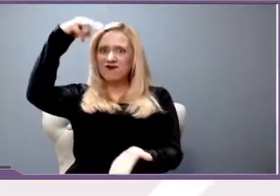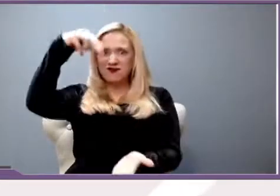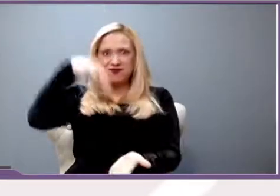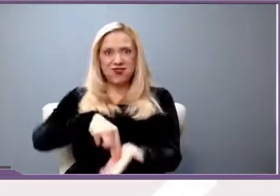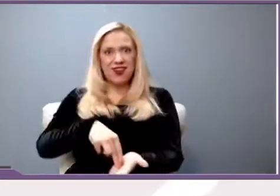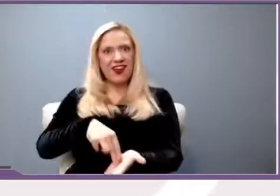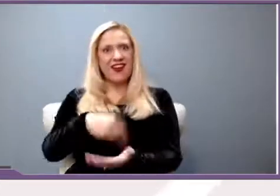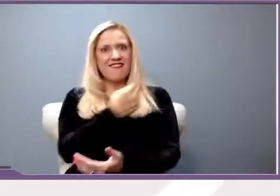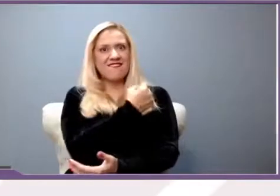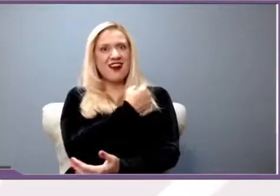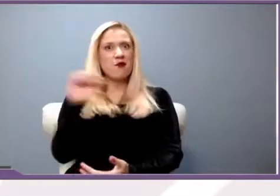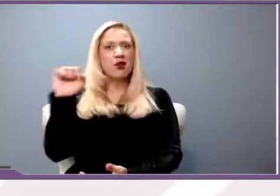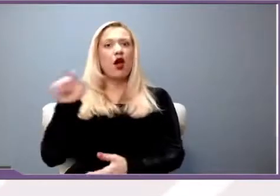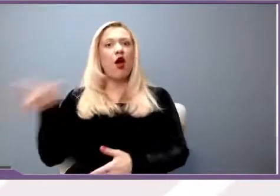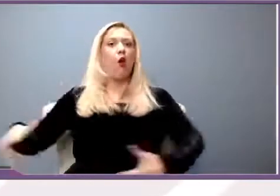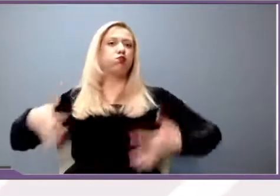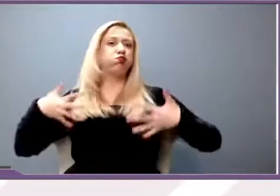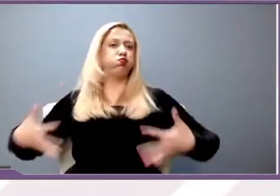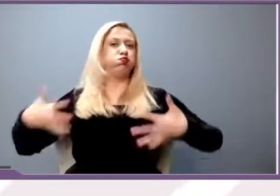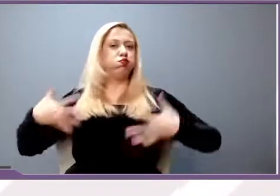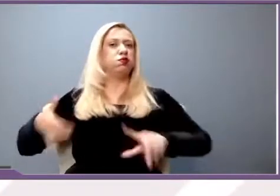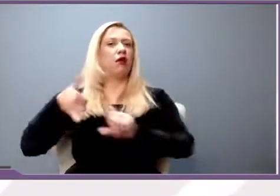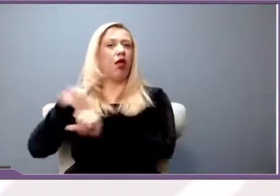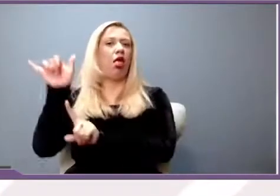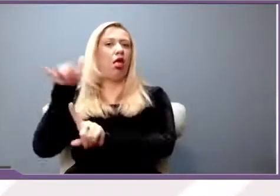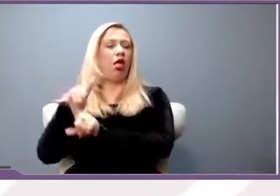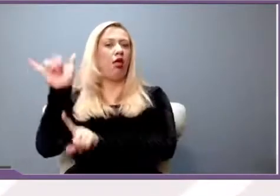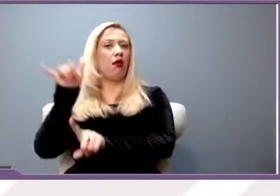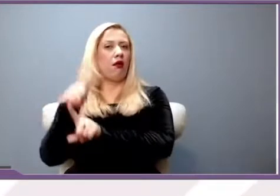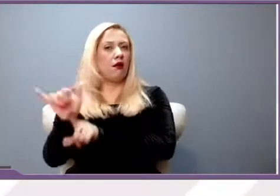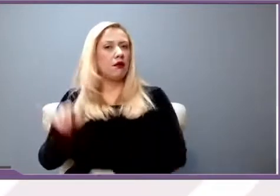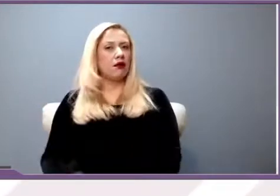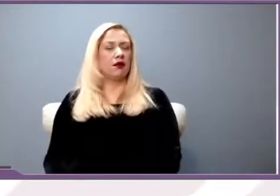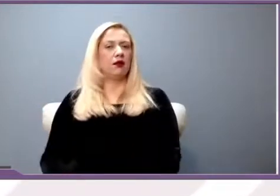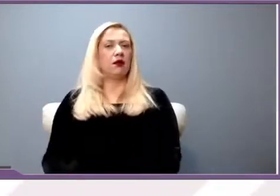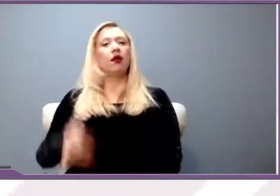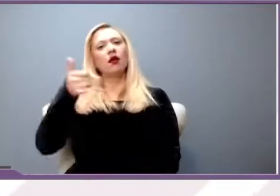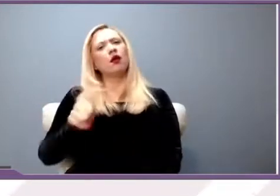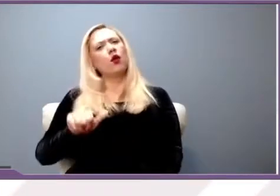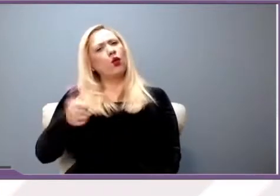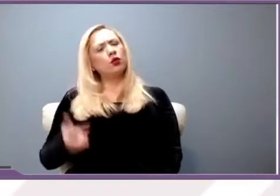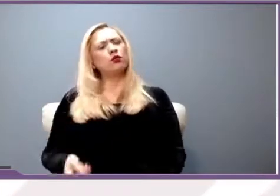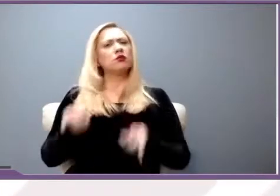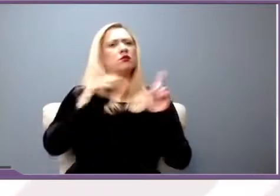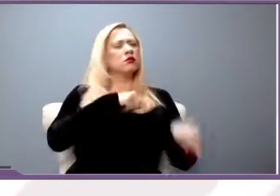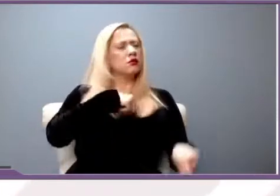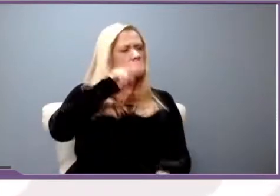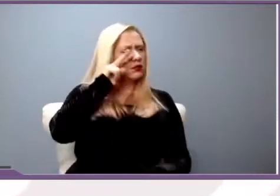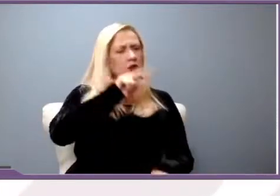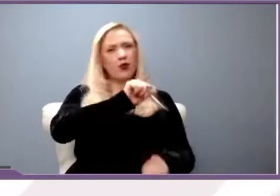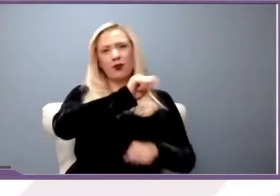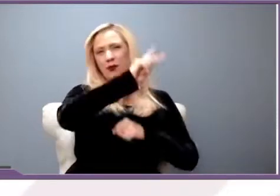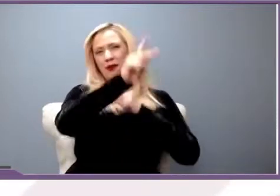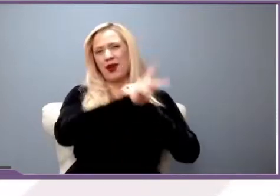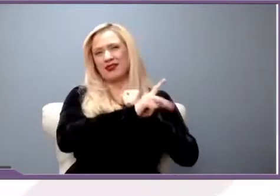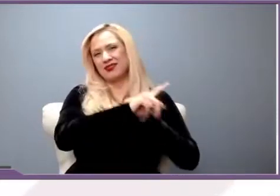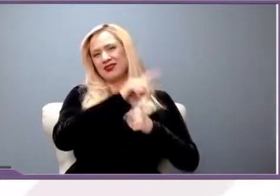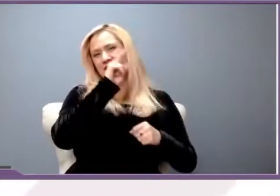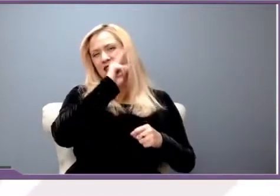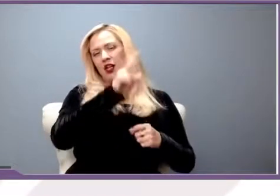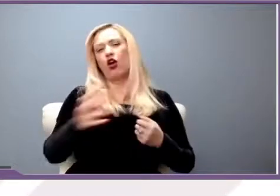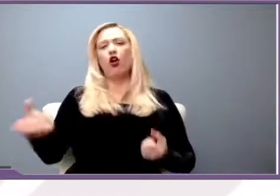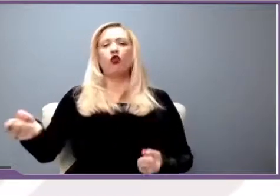a un nadador, no me acuerdo de qué país, de una corporalidad grande, y la persona que estaba conduciendo